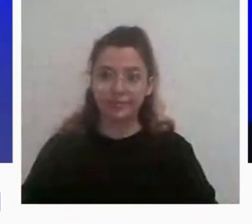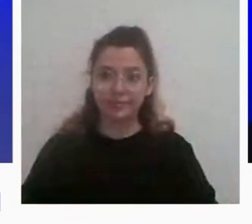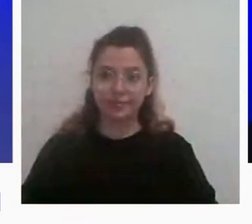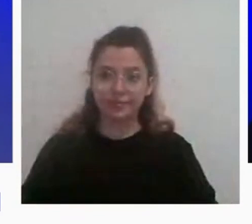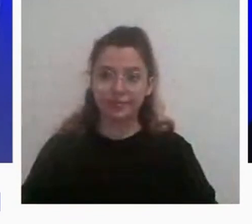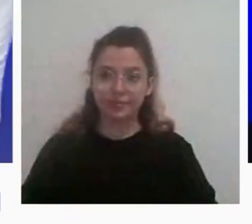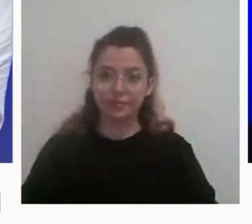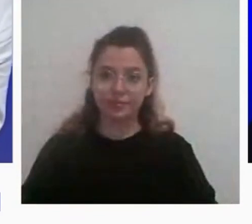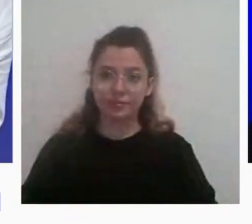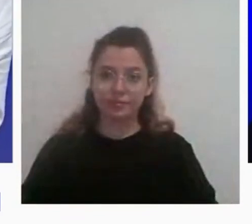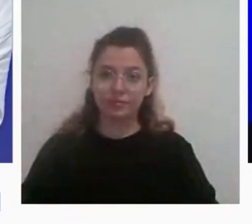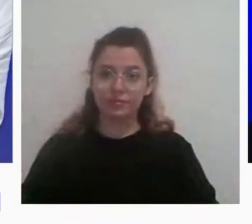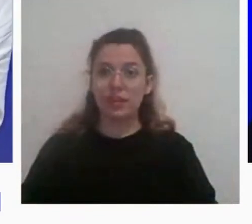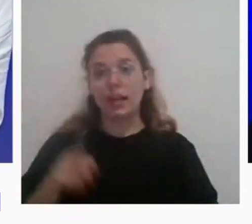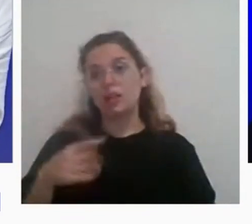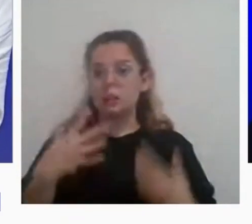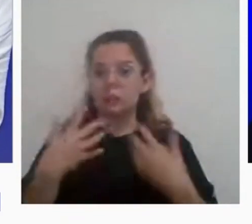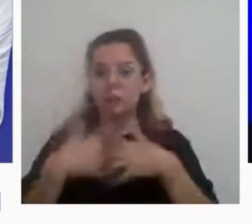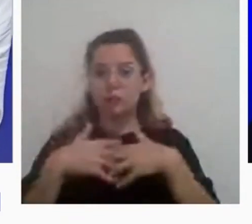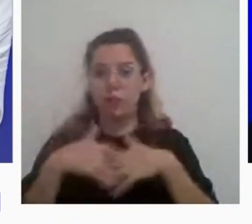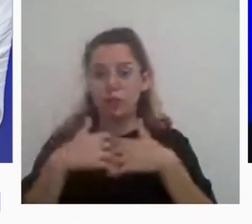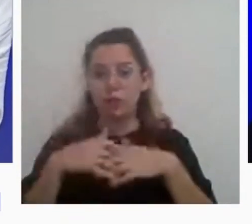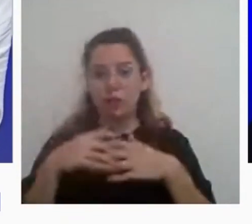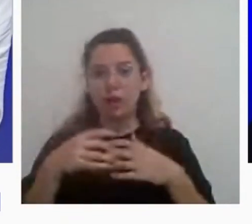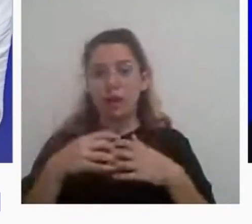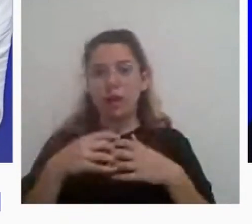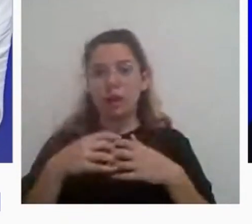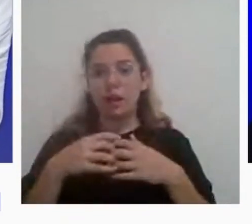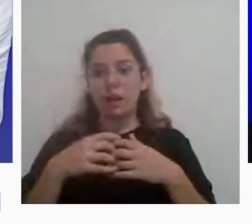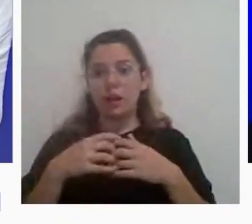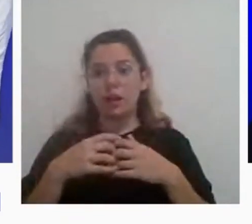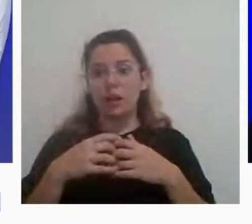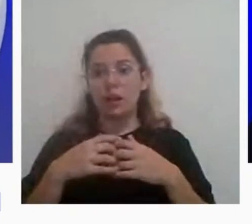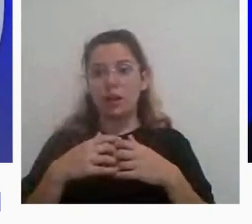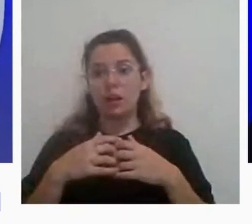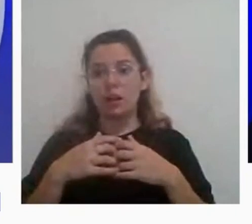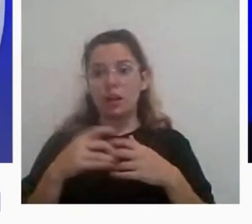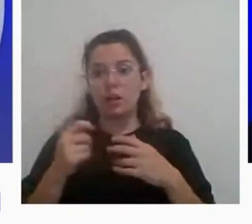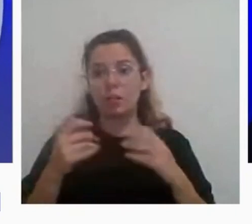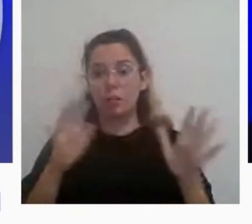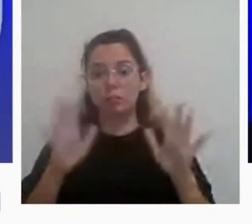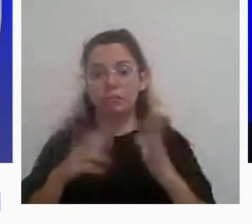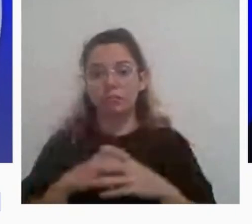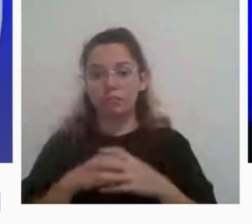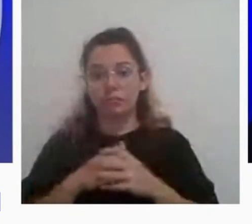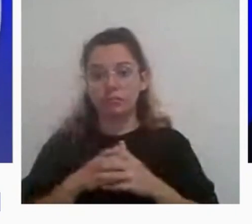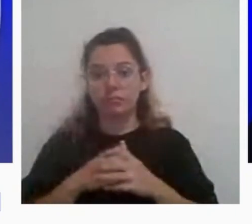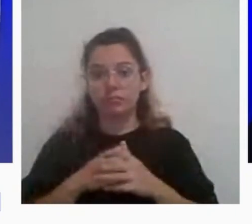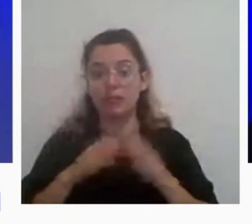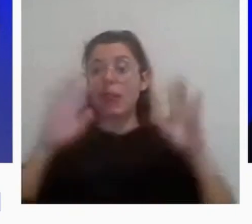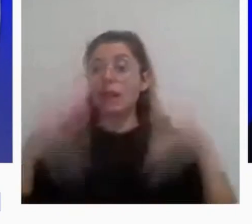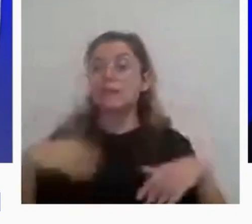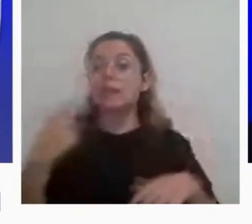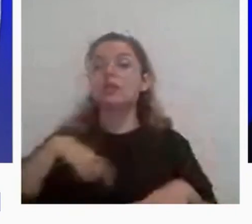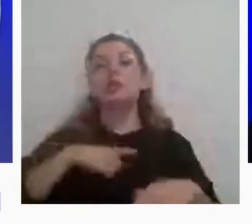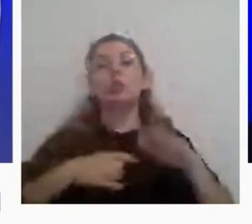Bueno, funciona como decía, porque ya me estaba dando la de esta. Y al final, lo que generamos, muy sencillo, y